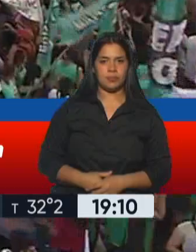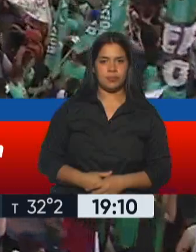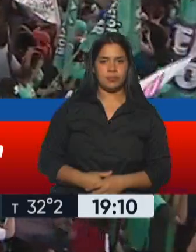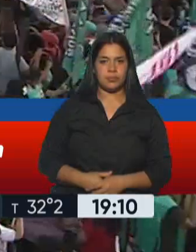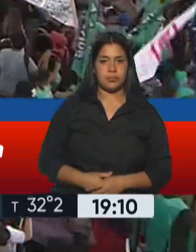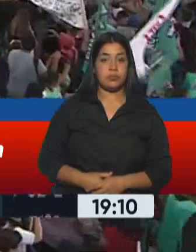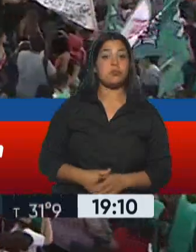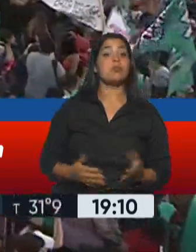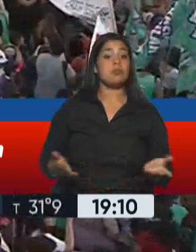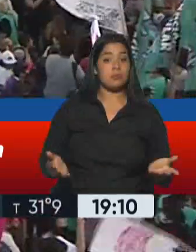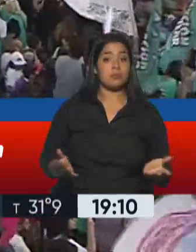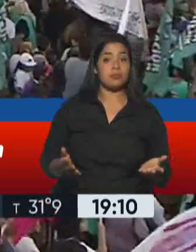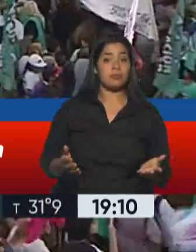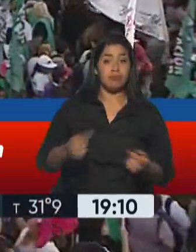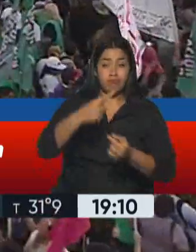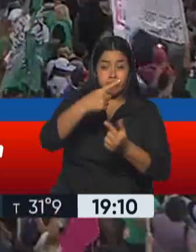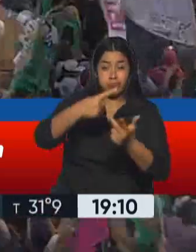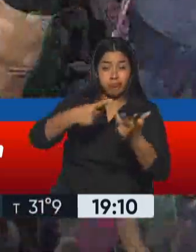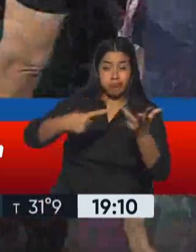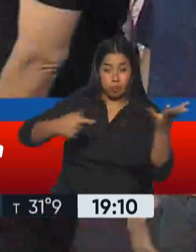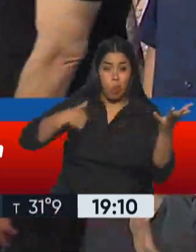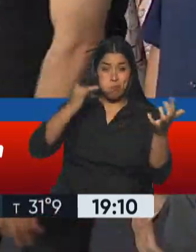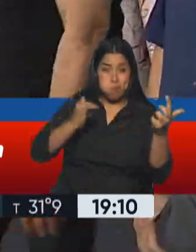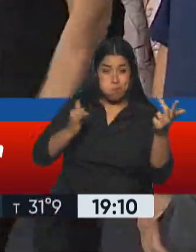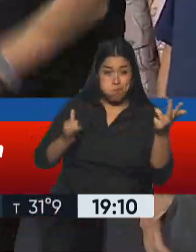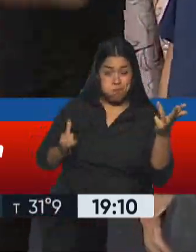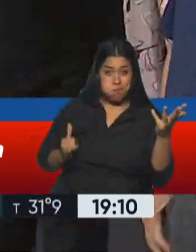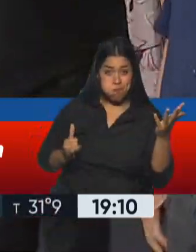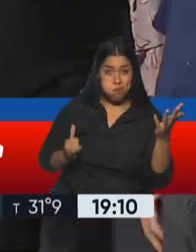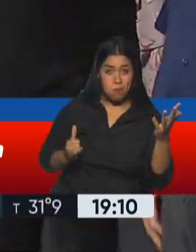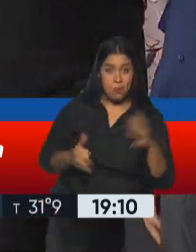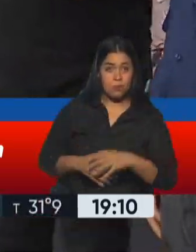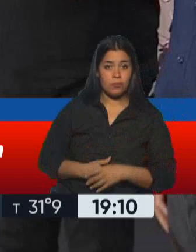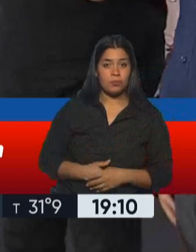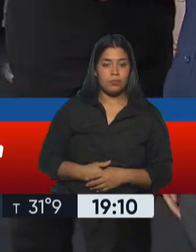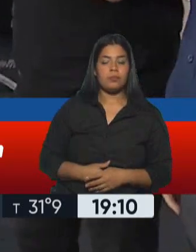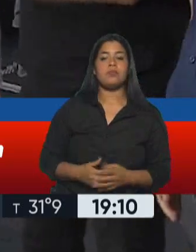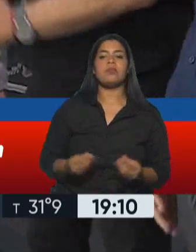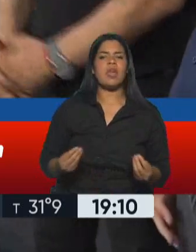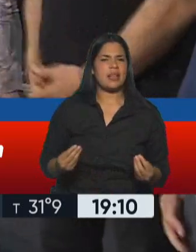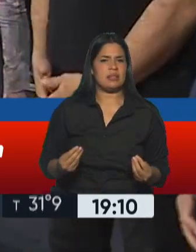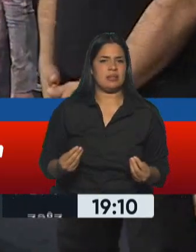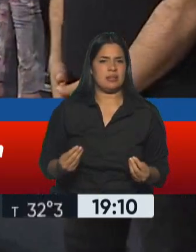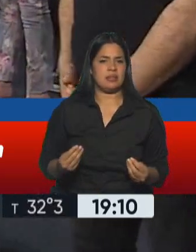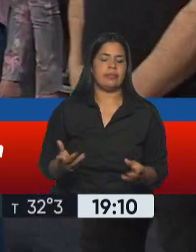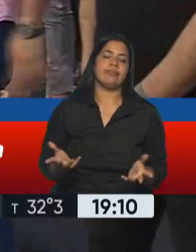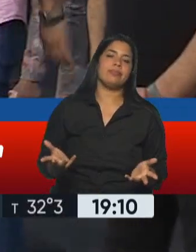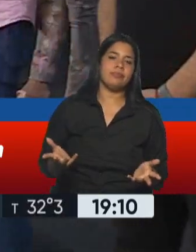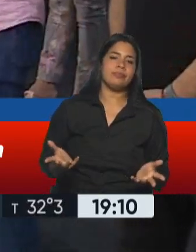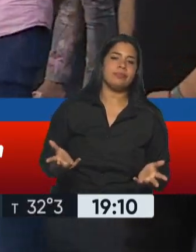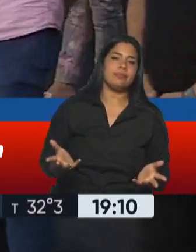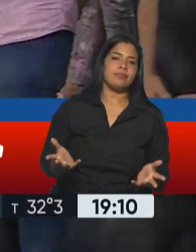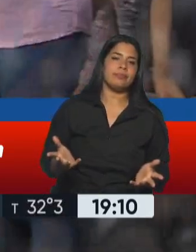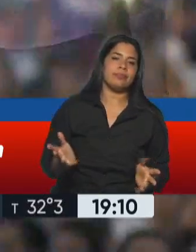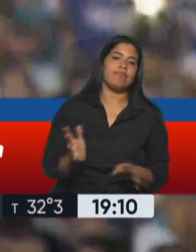Todo esto de lo que estoy hablándoles no es otra cosa que lo que en la